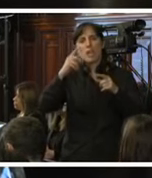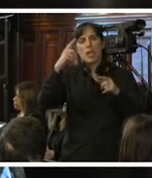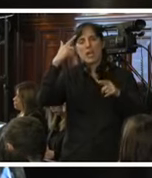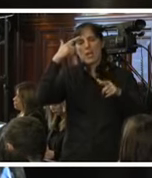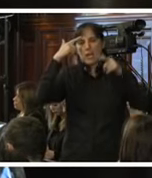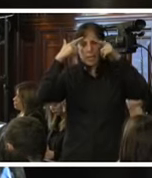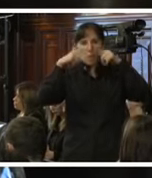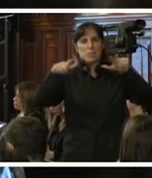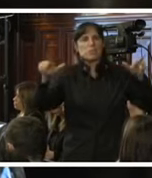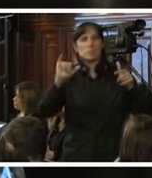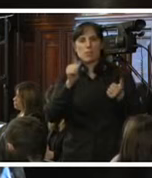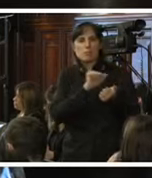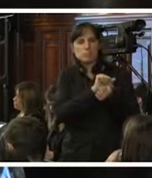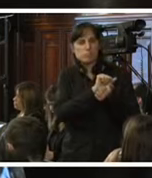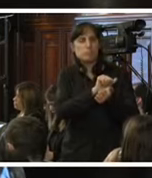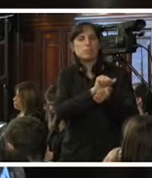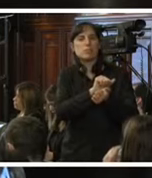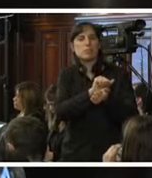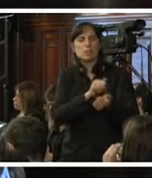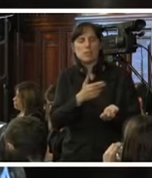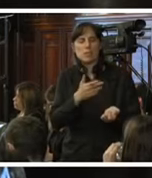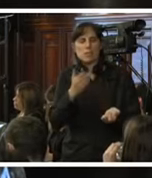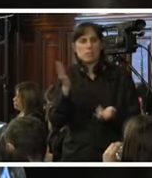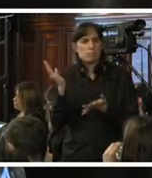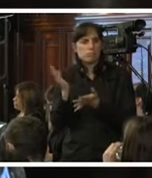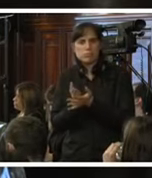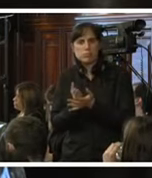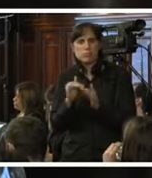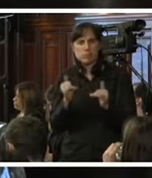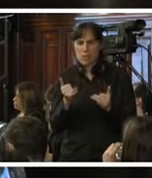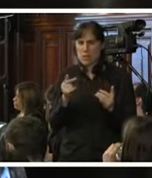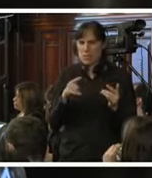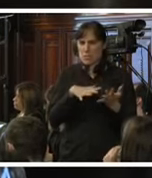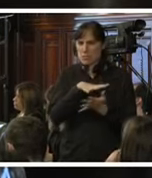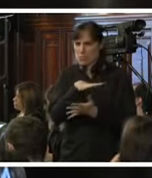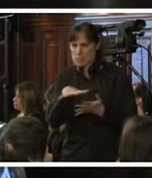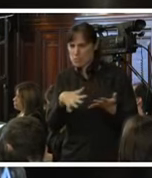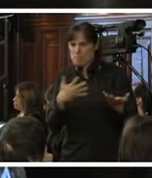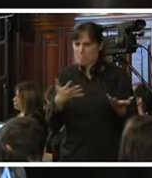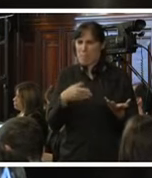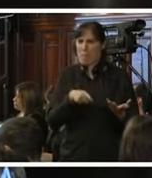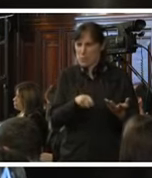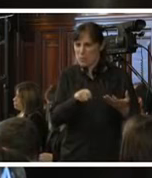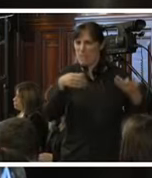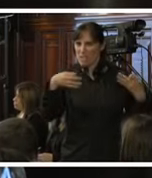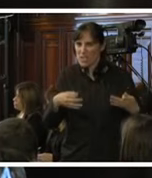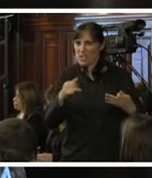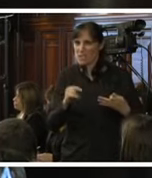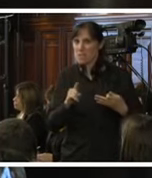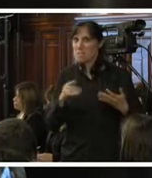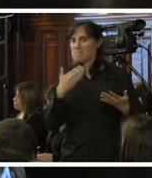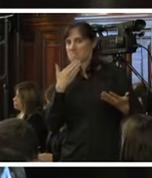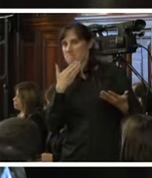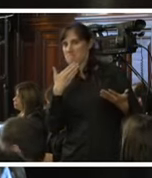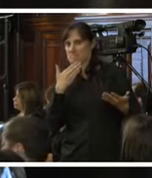sido condenados en circunstancias que nosotros vimos muy complejas frente al debido proceso. Y a mí me gustaría muchísimo que